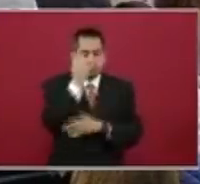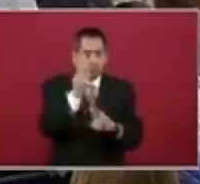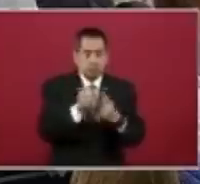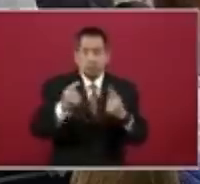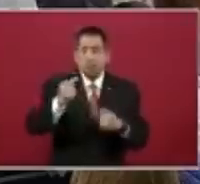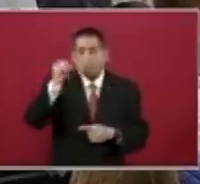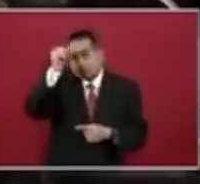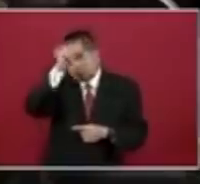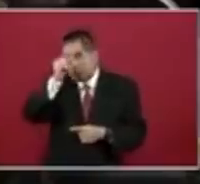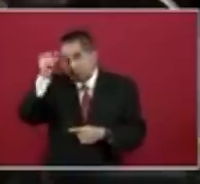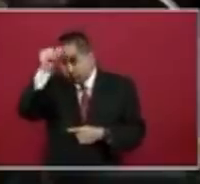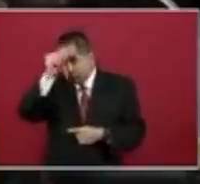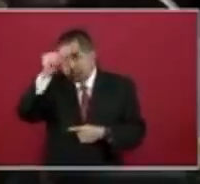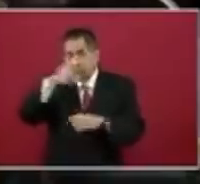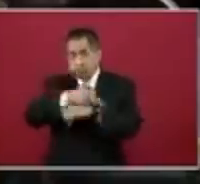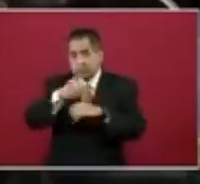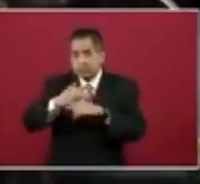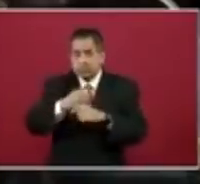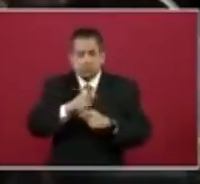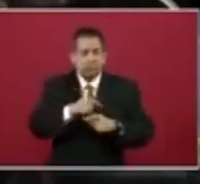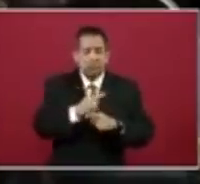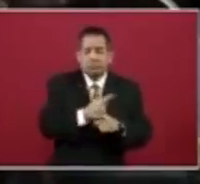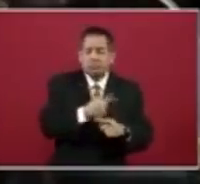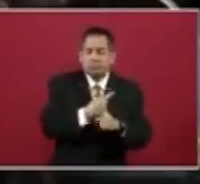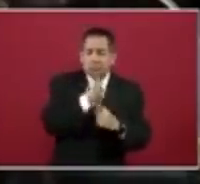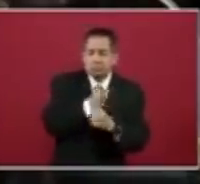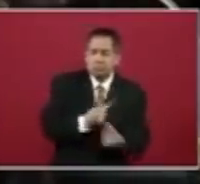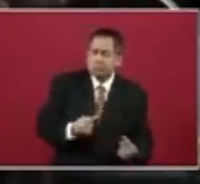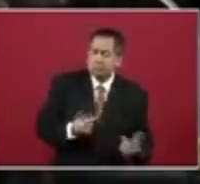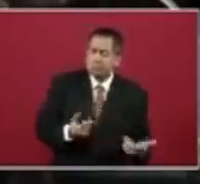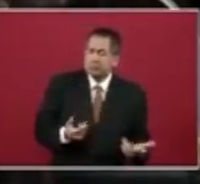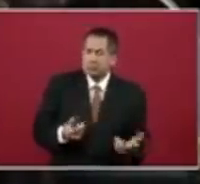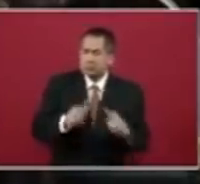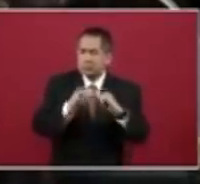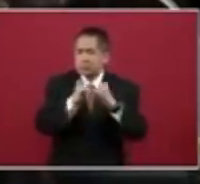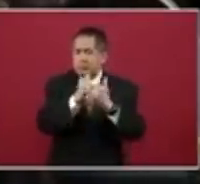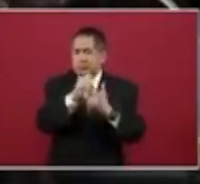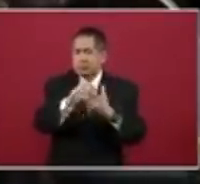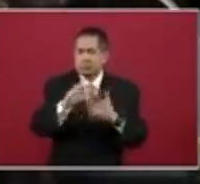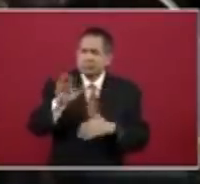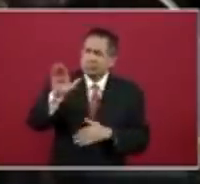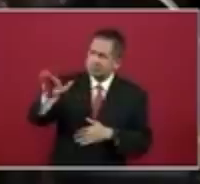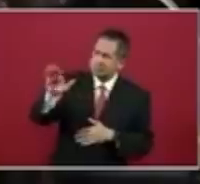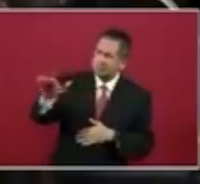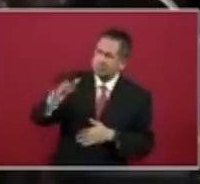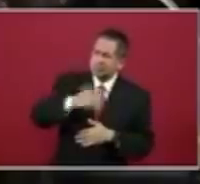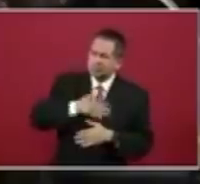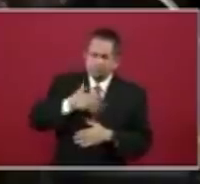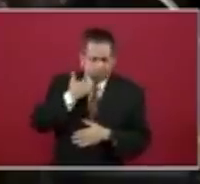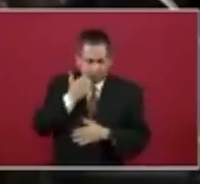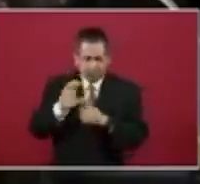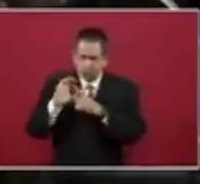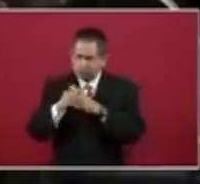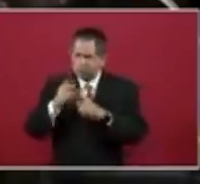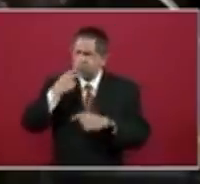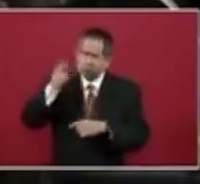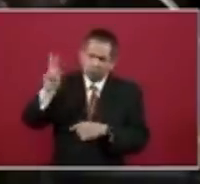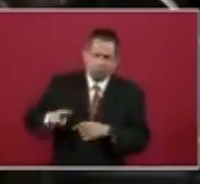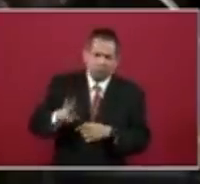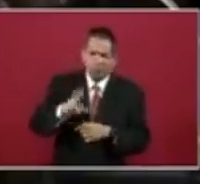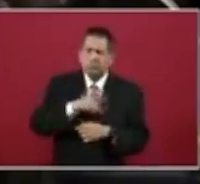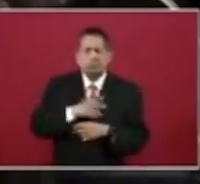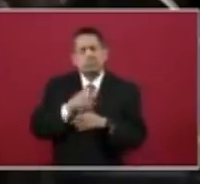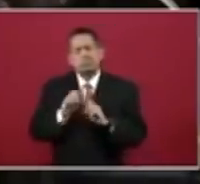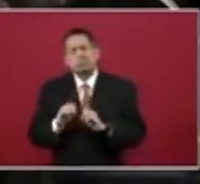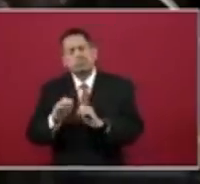sacerdotes, familiares y organizaciones de la sociedad civil que piden una comisión de la verdad y cero tolerancia